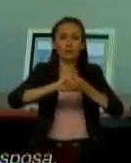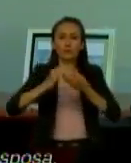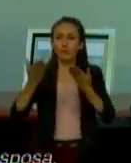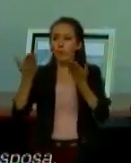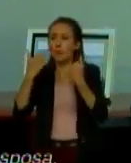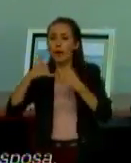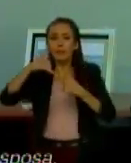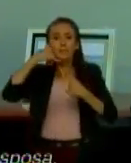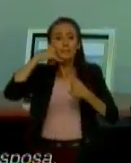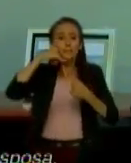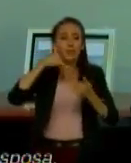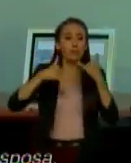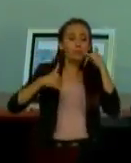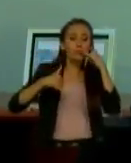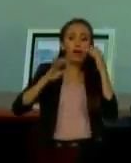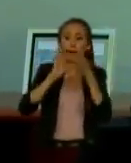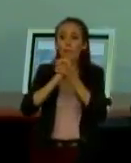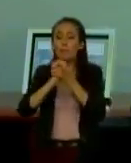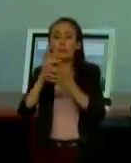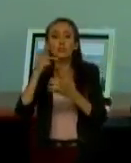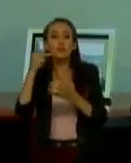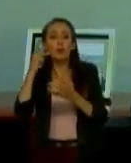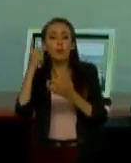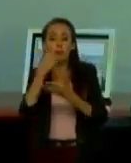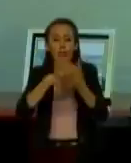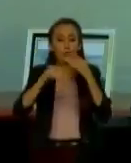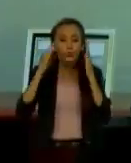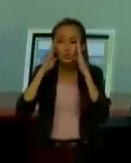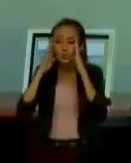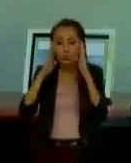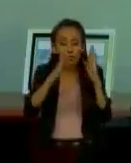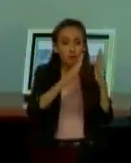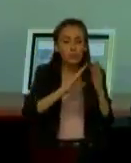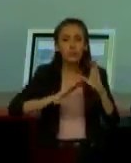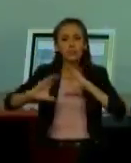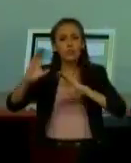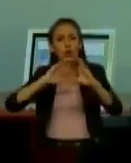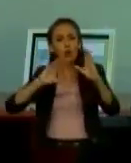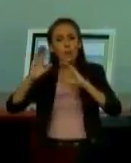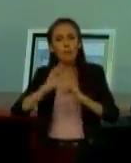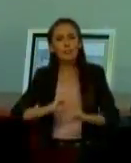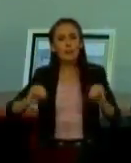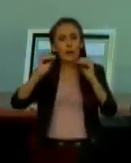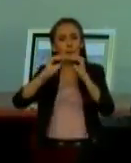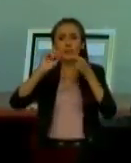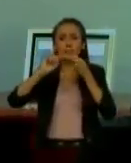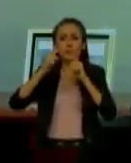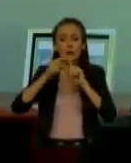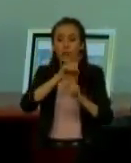tus padres, besa más a tu esposa, dedícate más a tus hijos, conversa más con tus amigos.